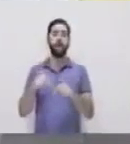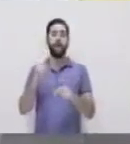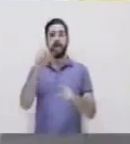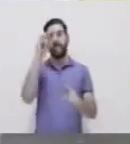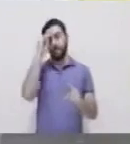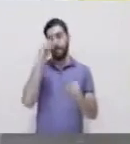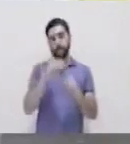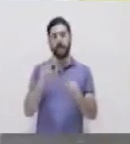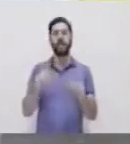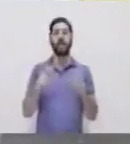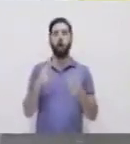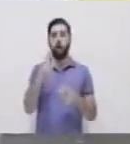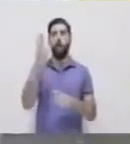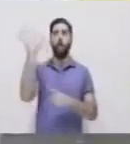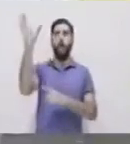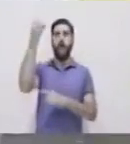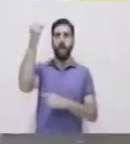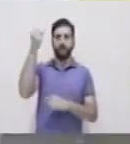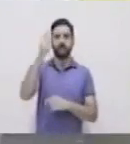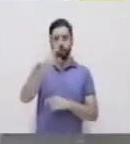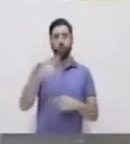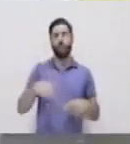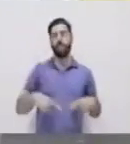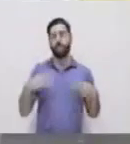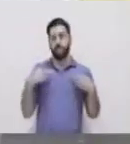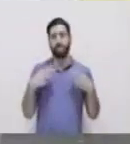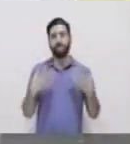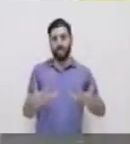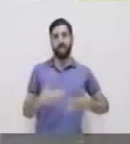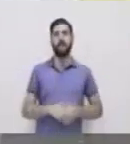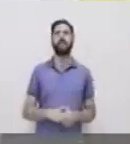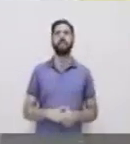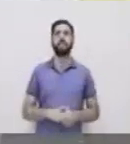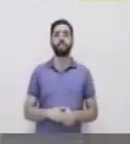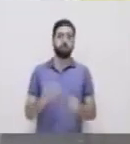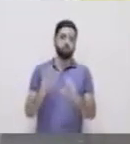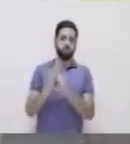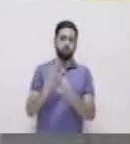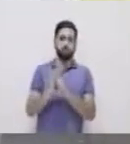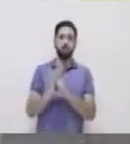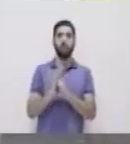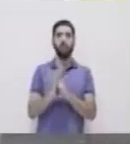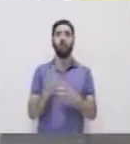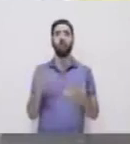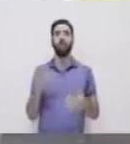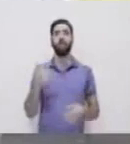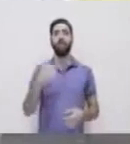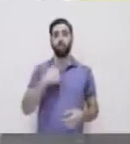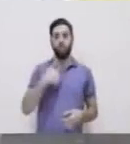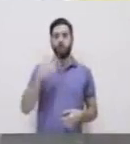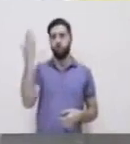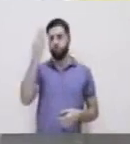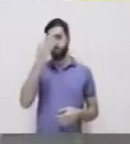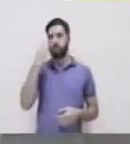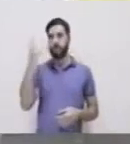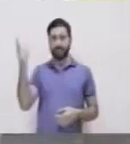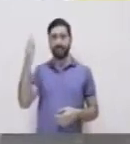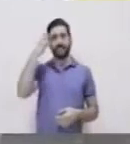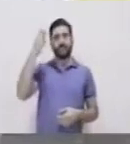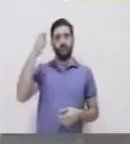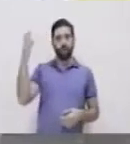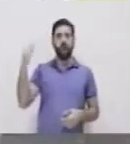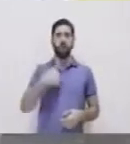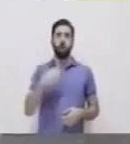que nosotros pues queremos alcanzar en algún momento, en una parte de nuestra vida. Sí, porque, por ejemplo, yo